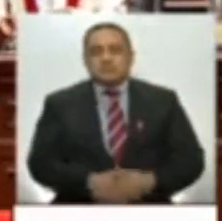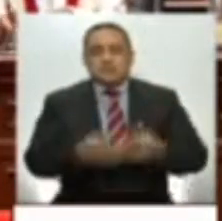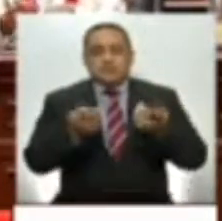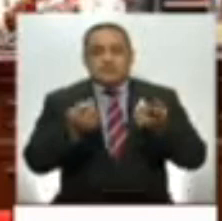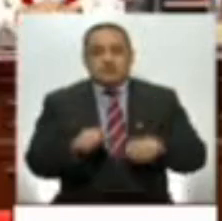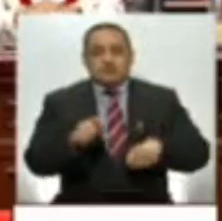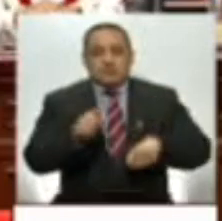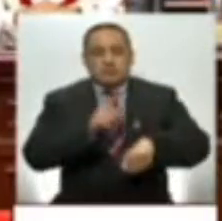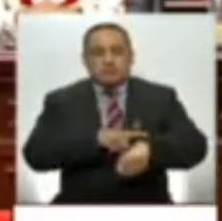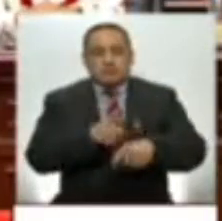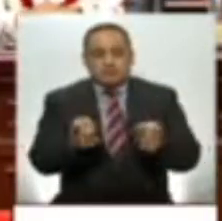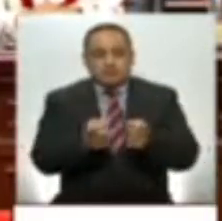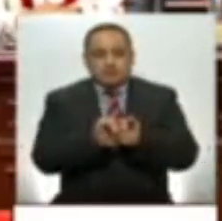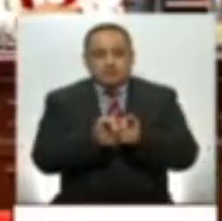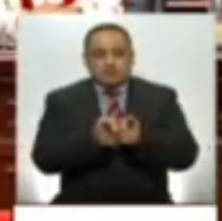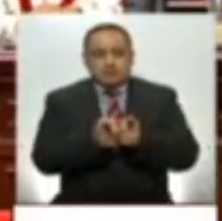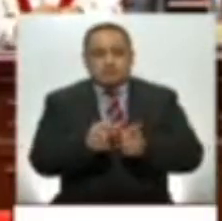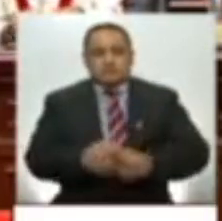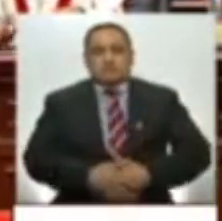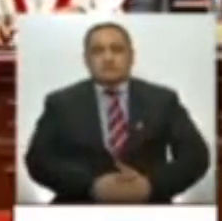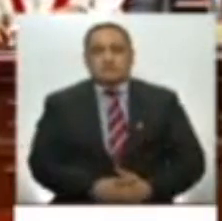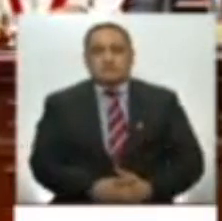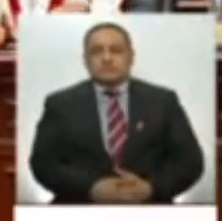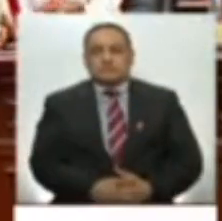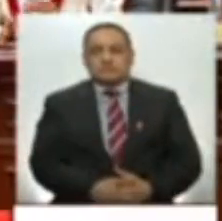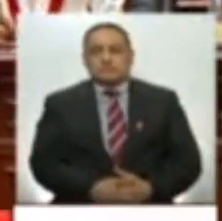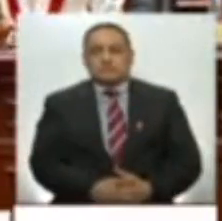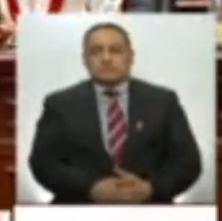Se suspende brevemente la sesión.